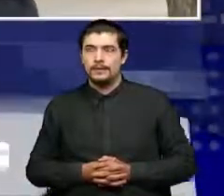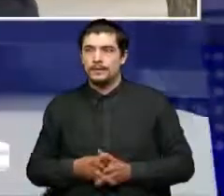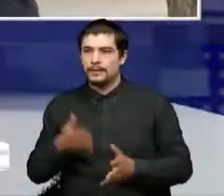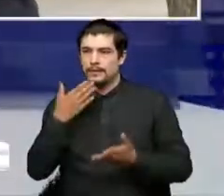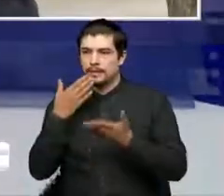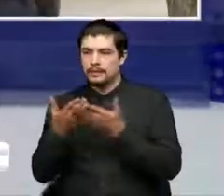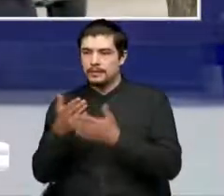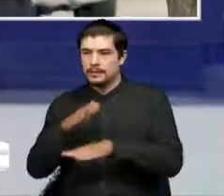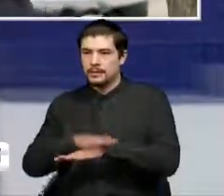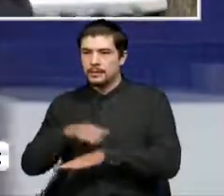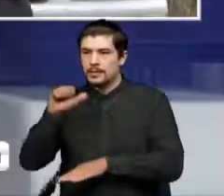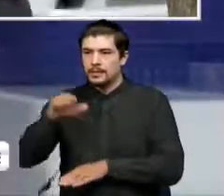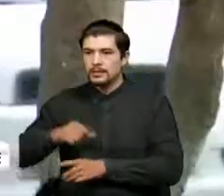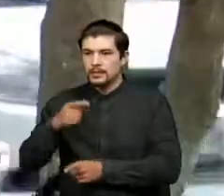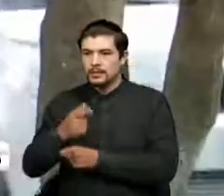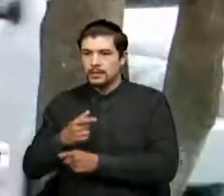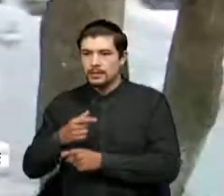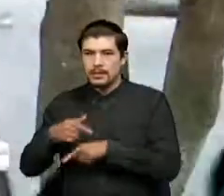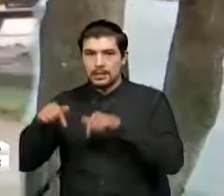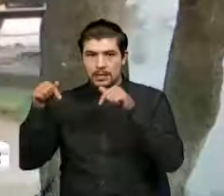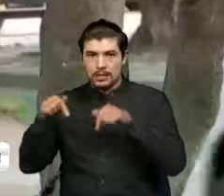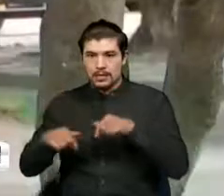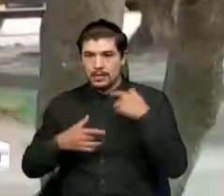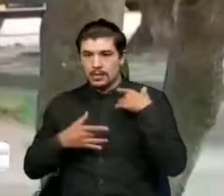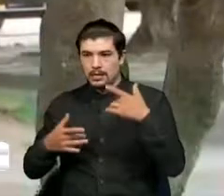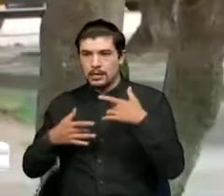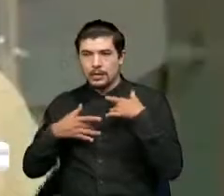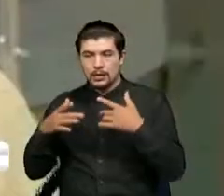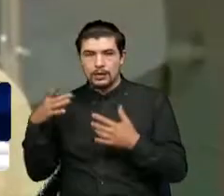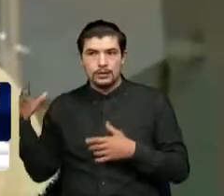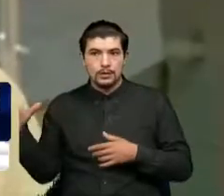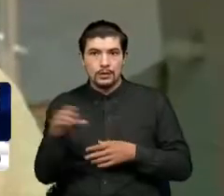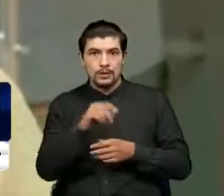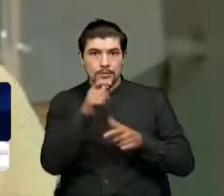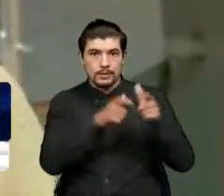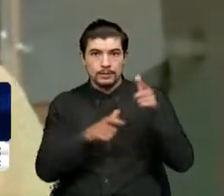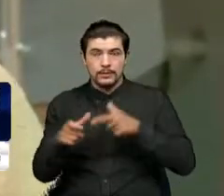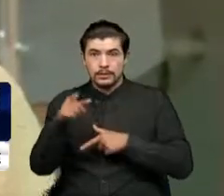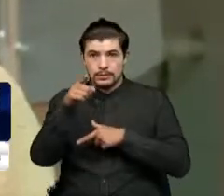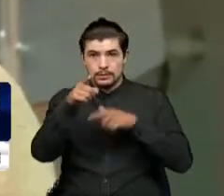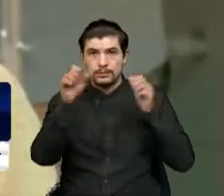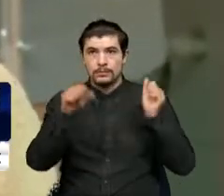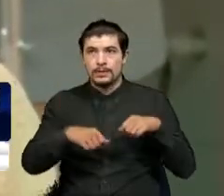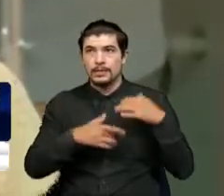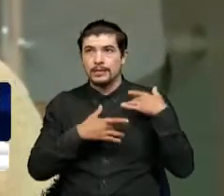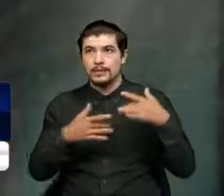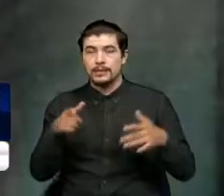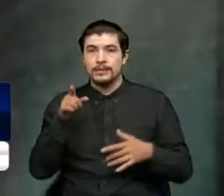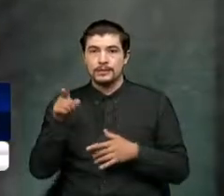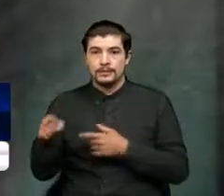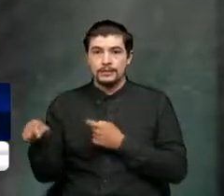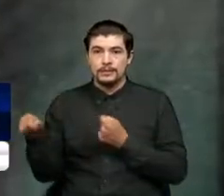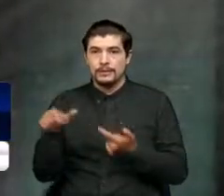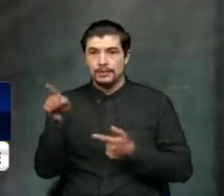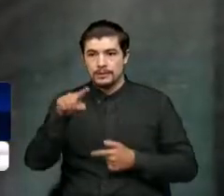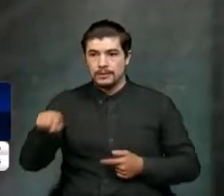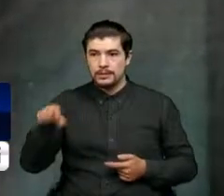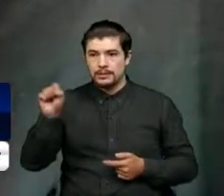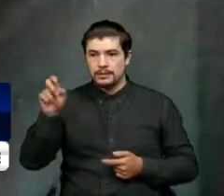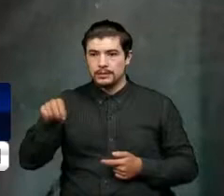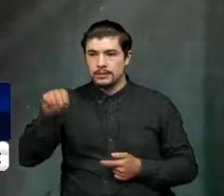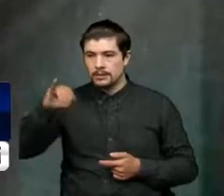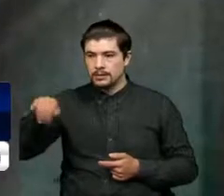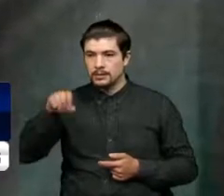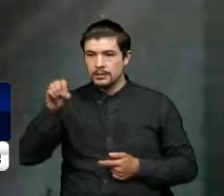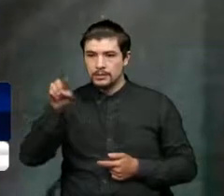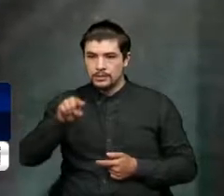Gracias, buenas tardes. A través de la Donatón, las personas podrán solidarizarse con el asilo San José, el cual